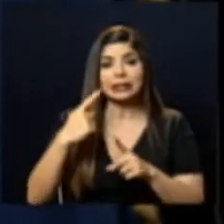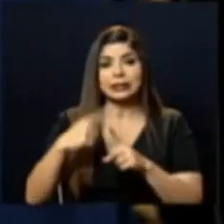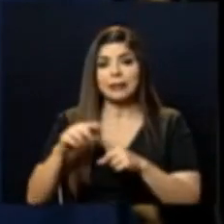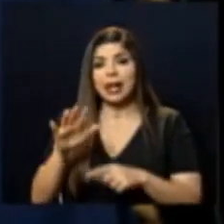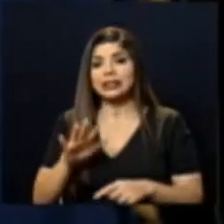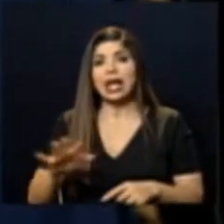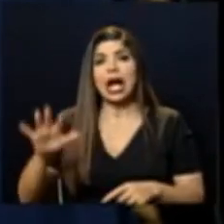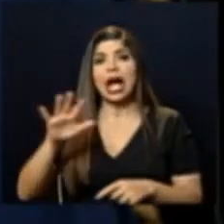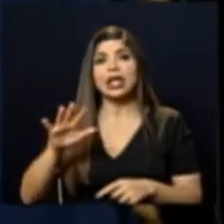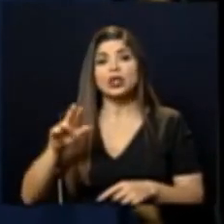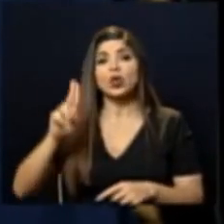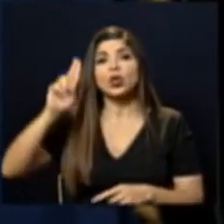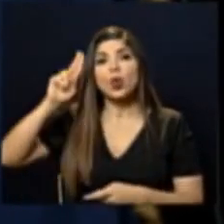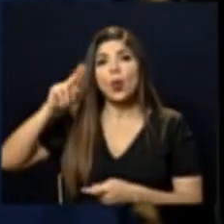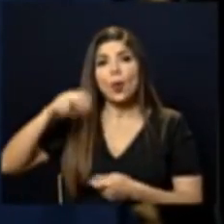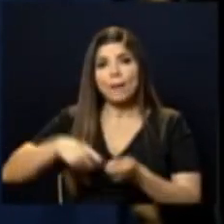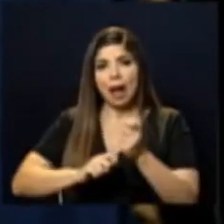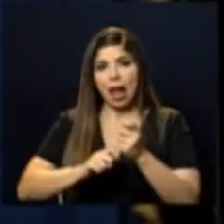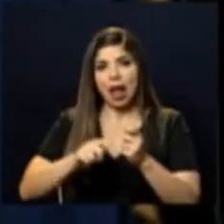el cantón de Upala.